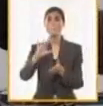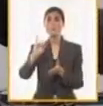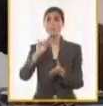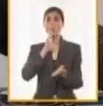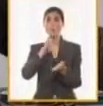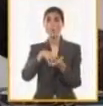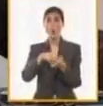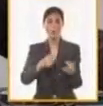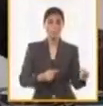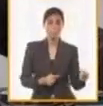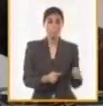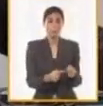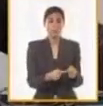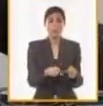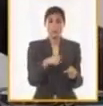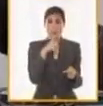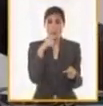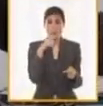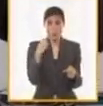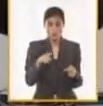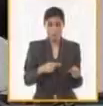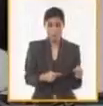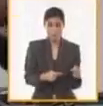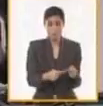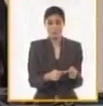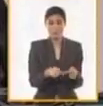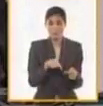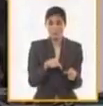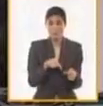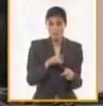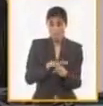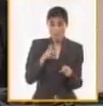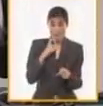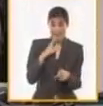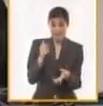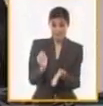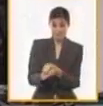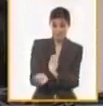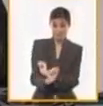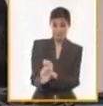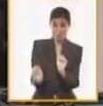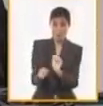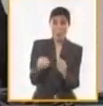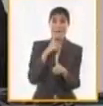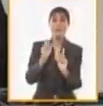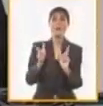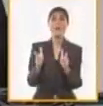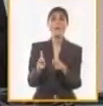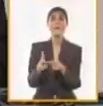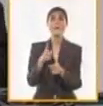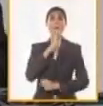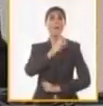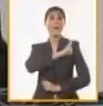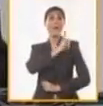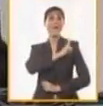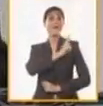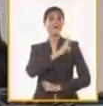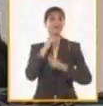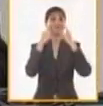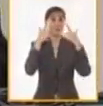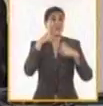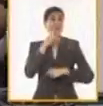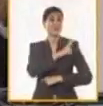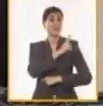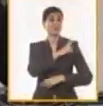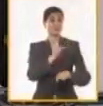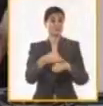bombardeó un lugar donde se estaba realizando una reunión con altos mandos del